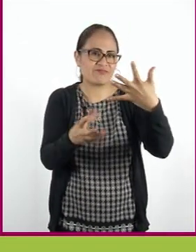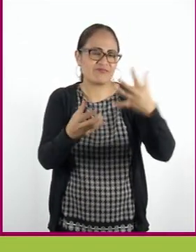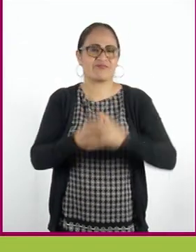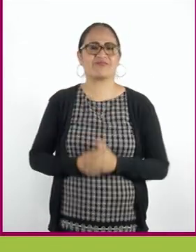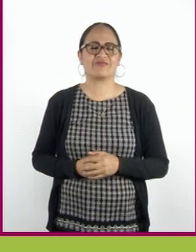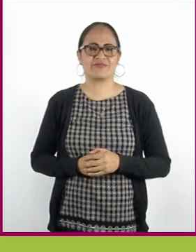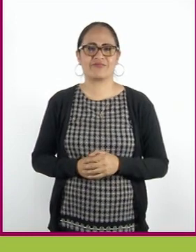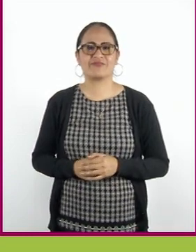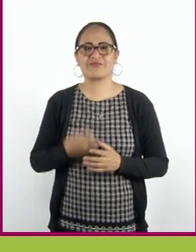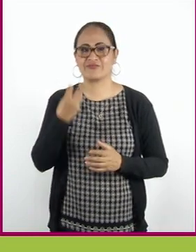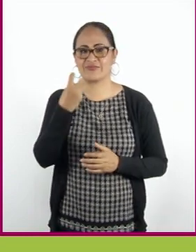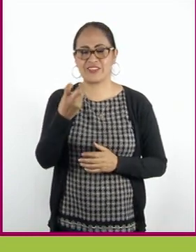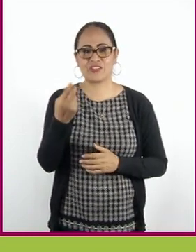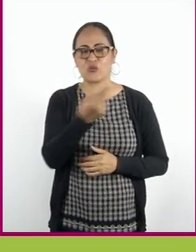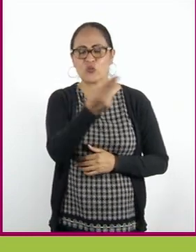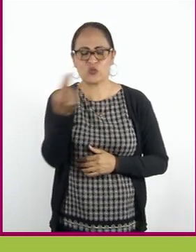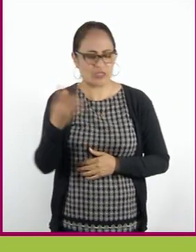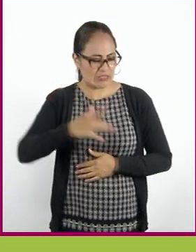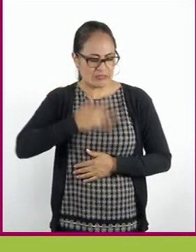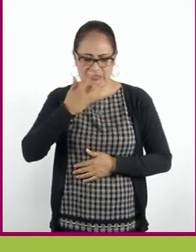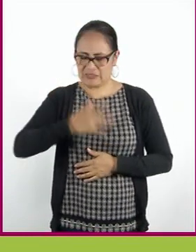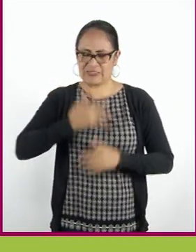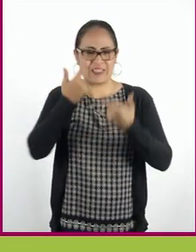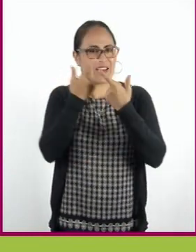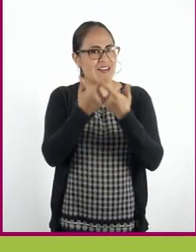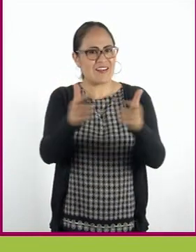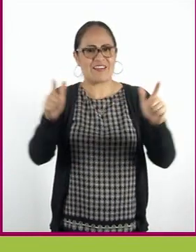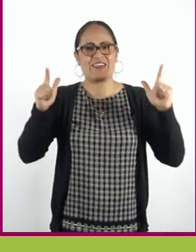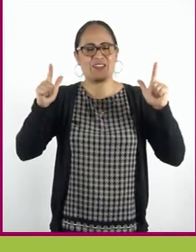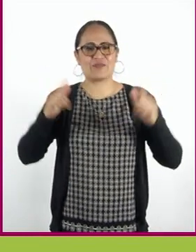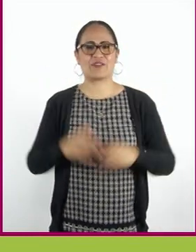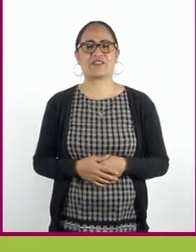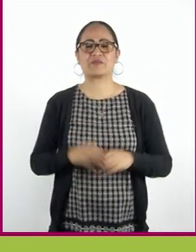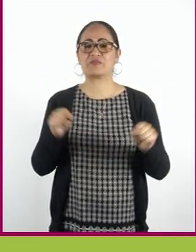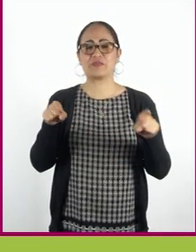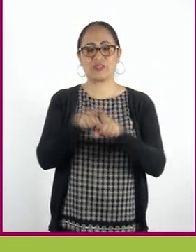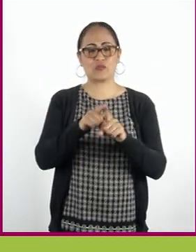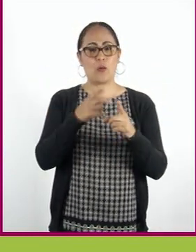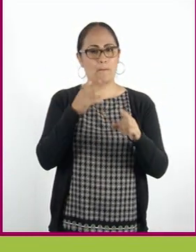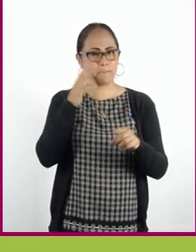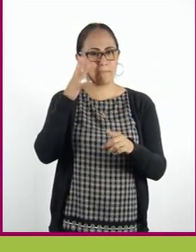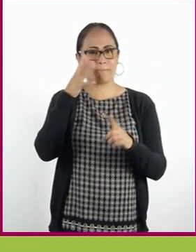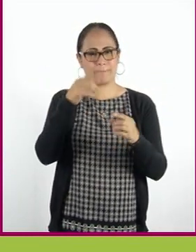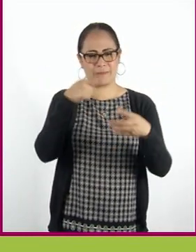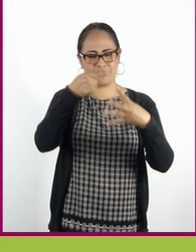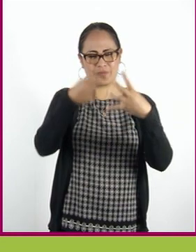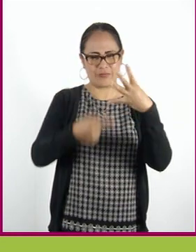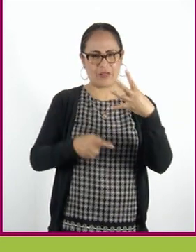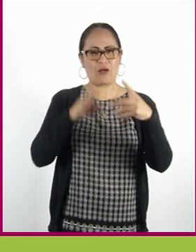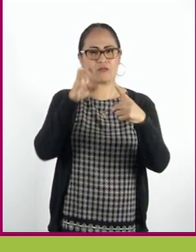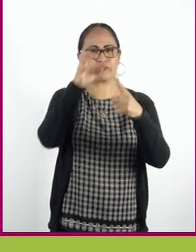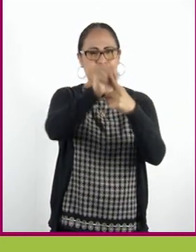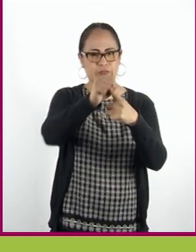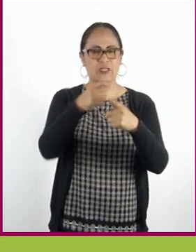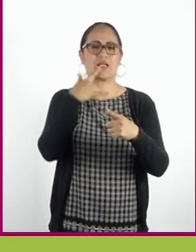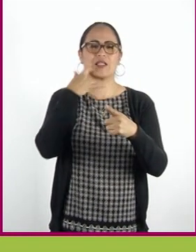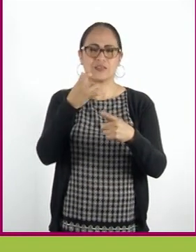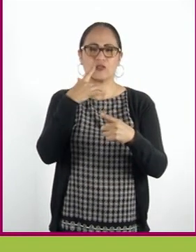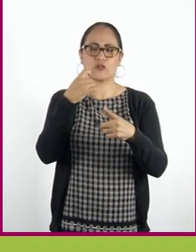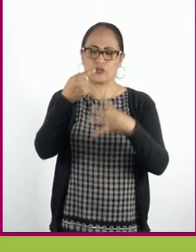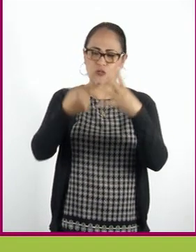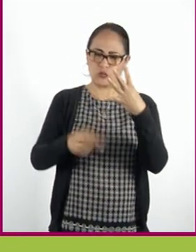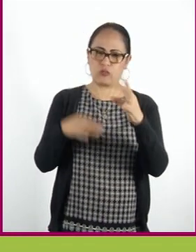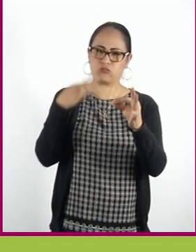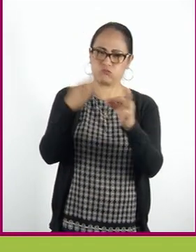les permita ser ustedes mismos, lograr sus metas a futuro, comprometerse y esforzarse por lo